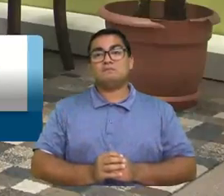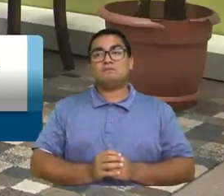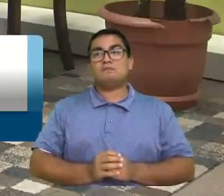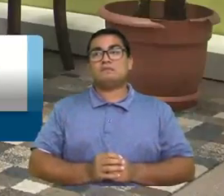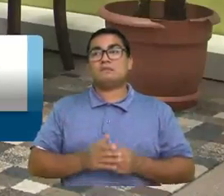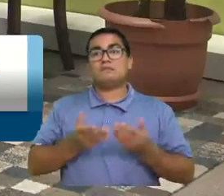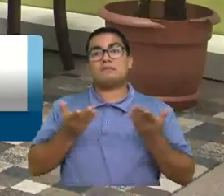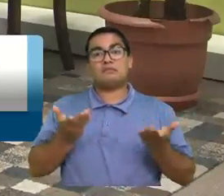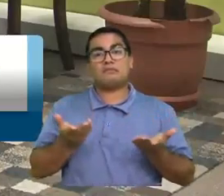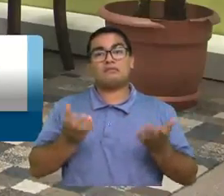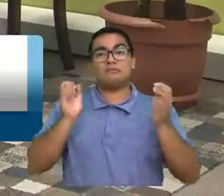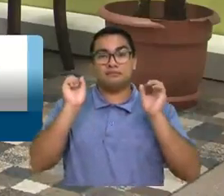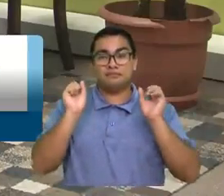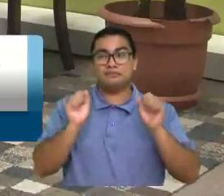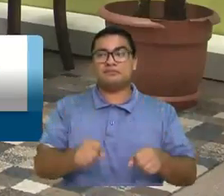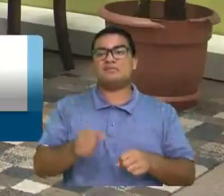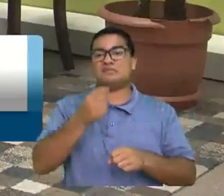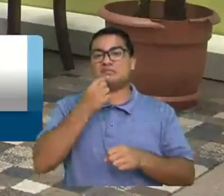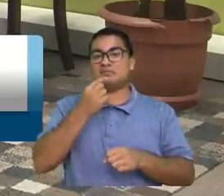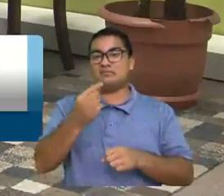uno también puede decir, así